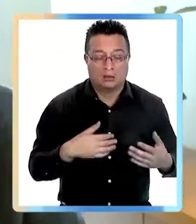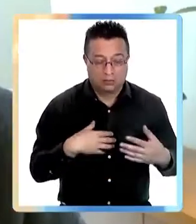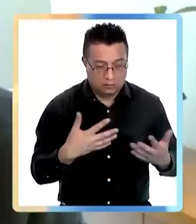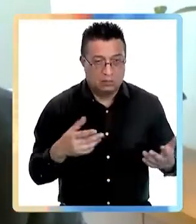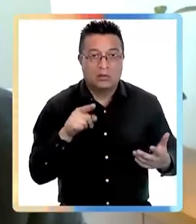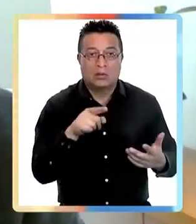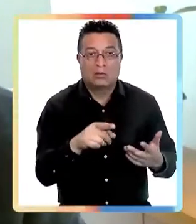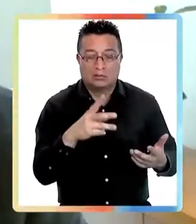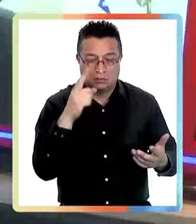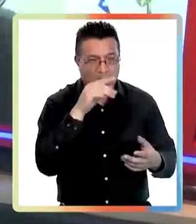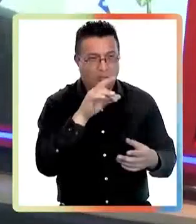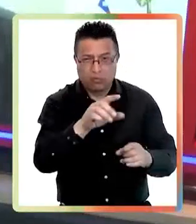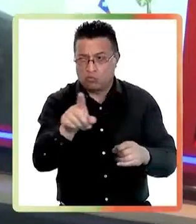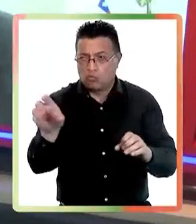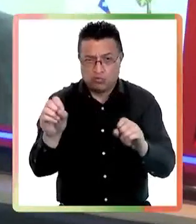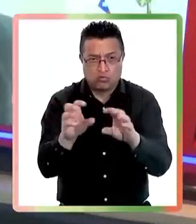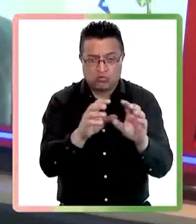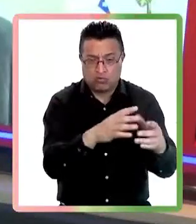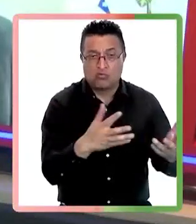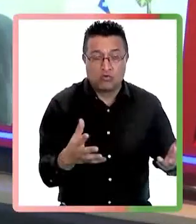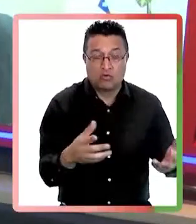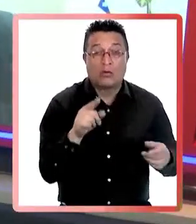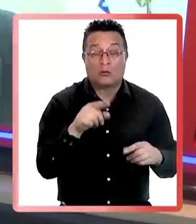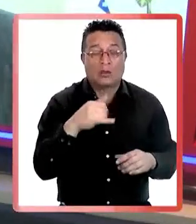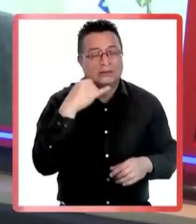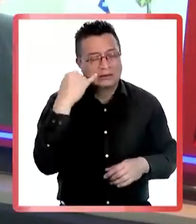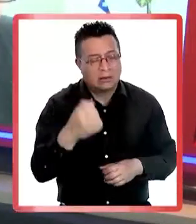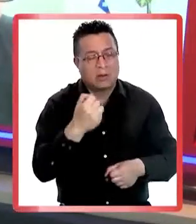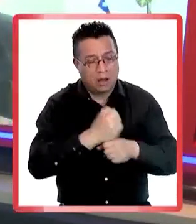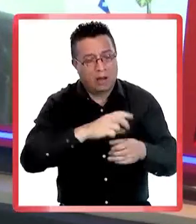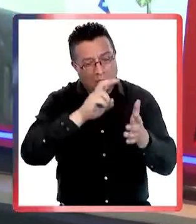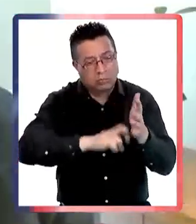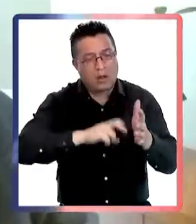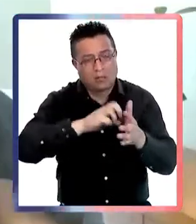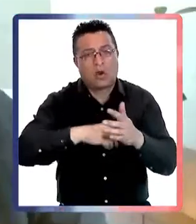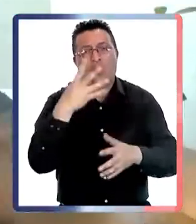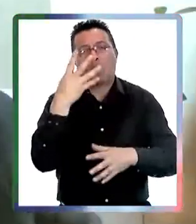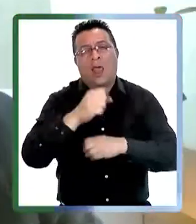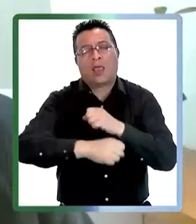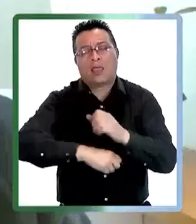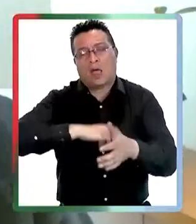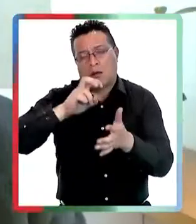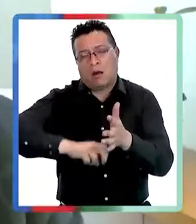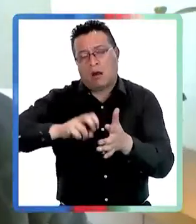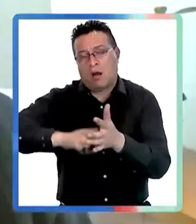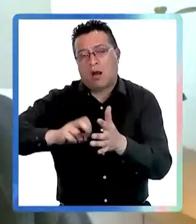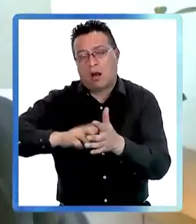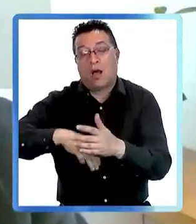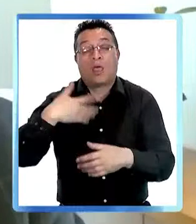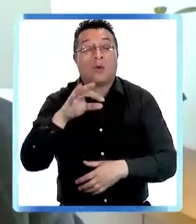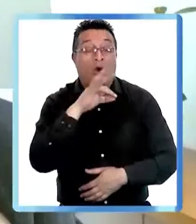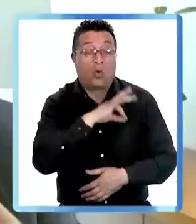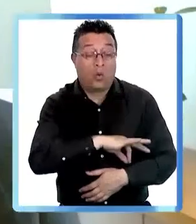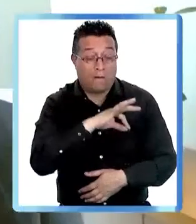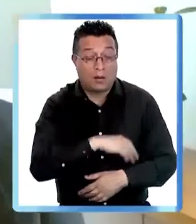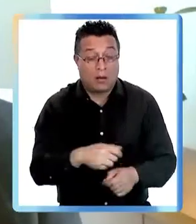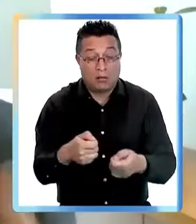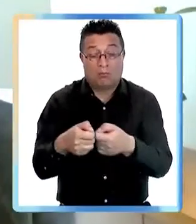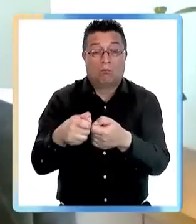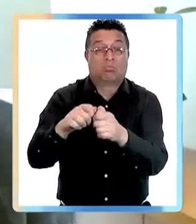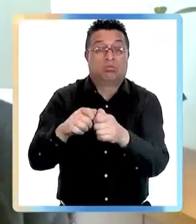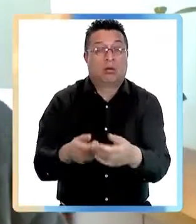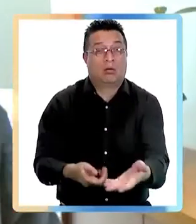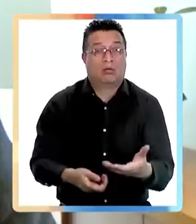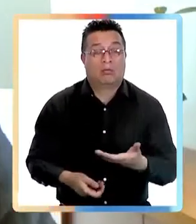raro encontrarlo, ¿no es cierto? Y él cotizó toda su vida, 40 años de cotizaciones, y al final jubiló con una